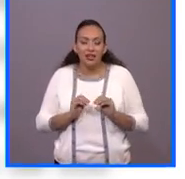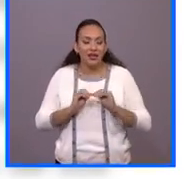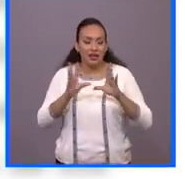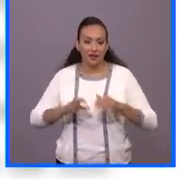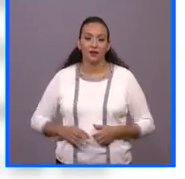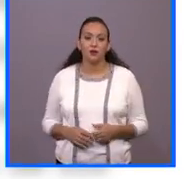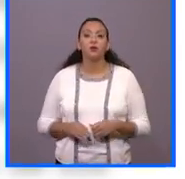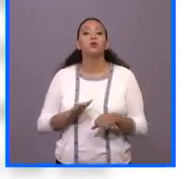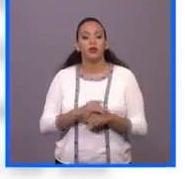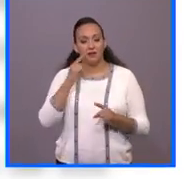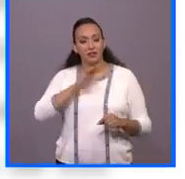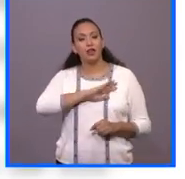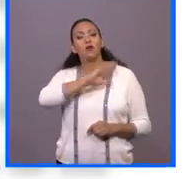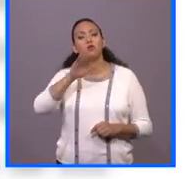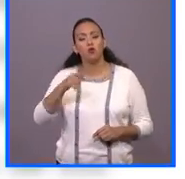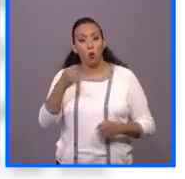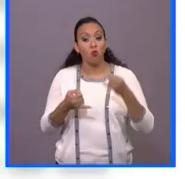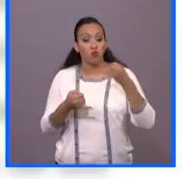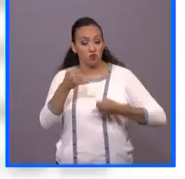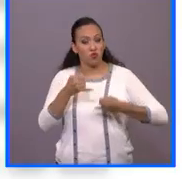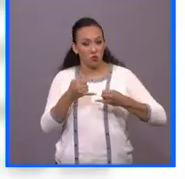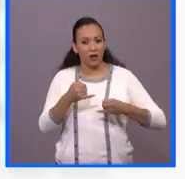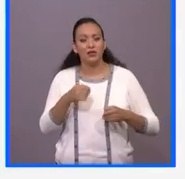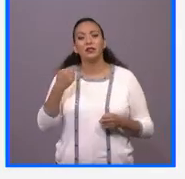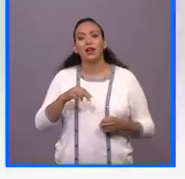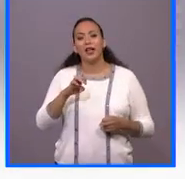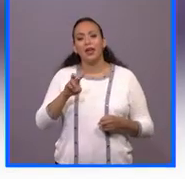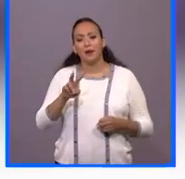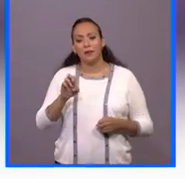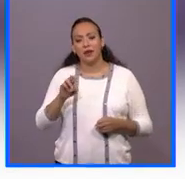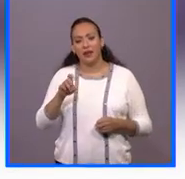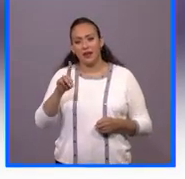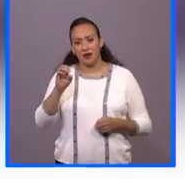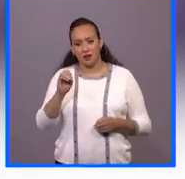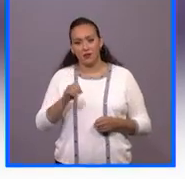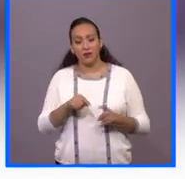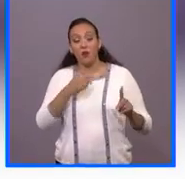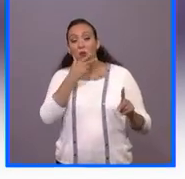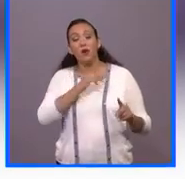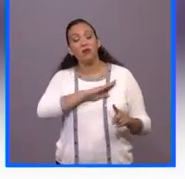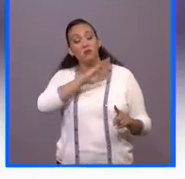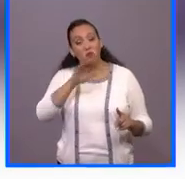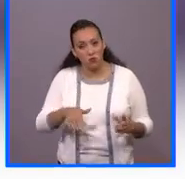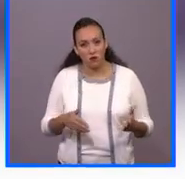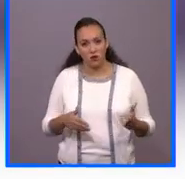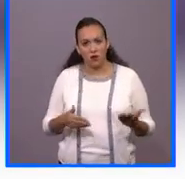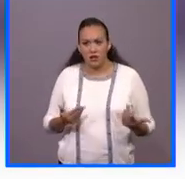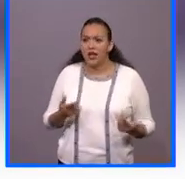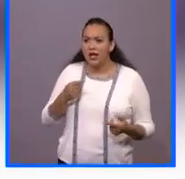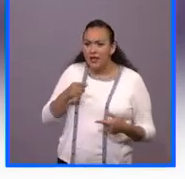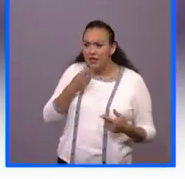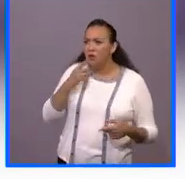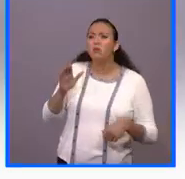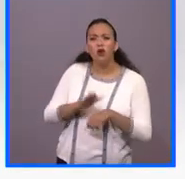Se trata de la muerte violenta del juez de distrito Everardo Maya Arias, deceso que las autoridades federales deben esclarecer